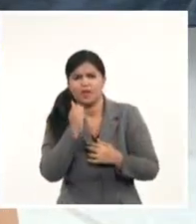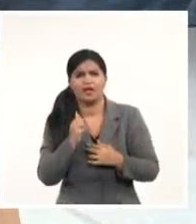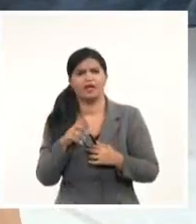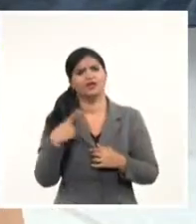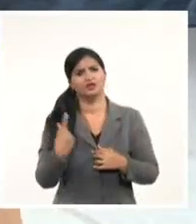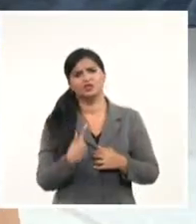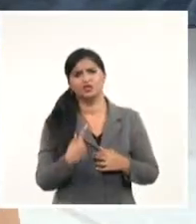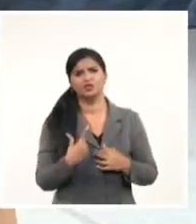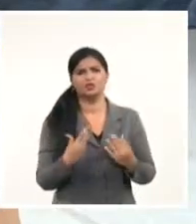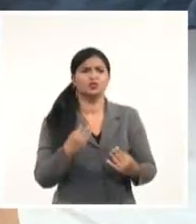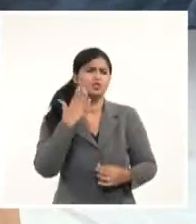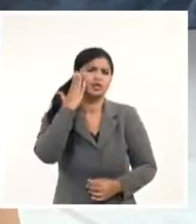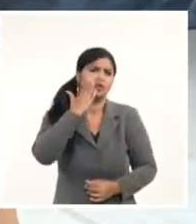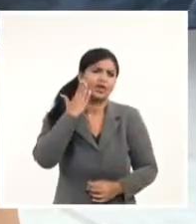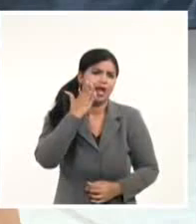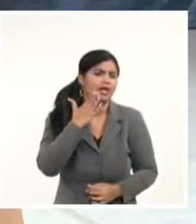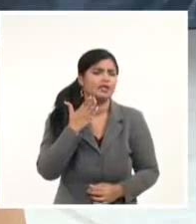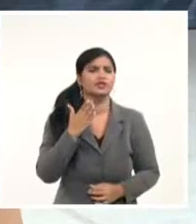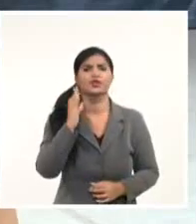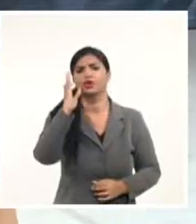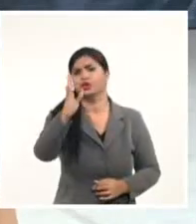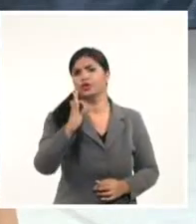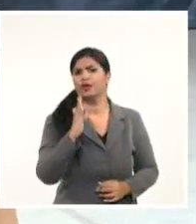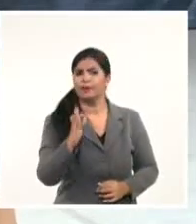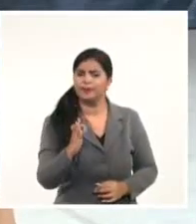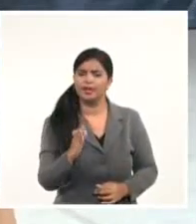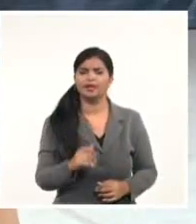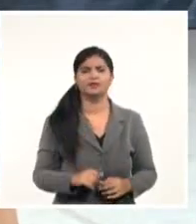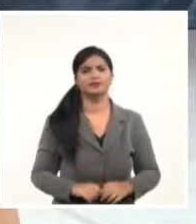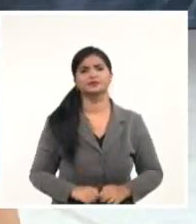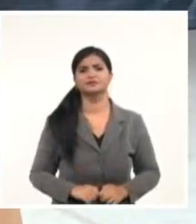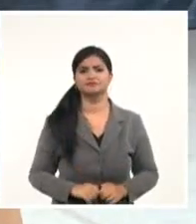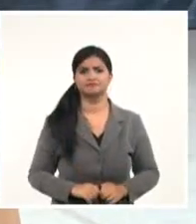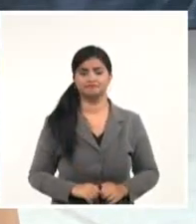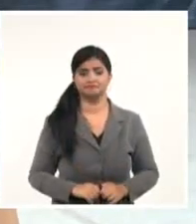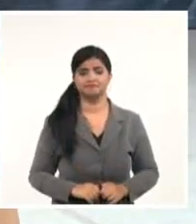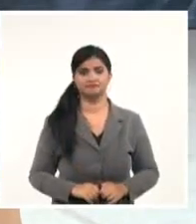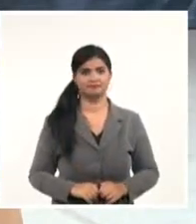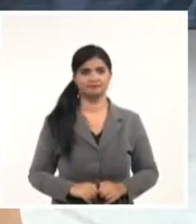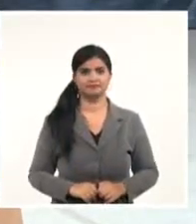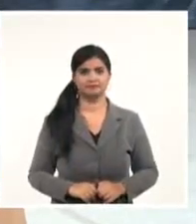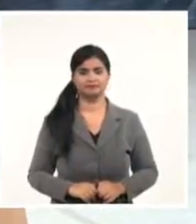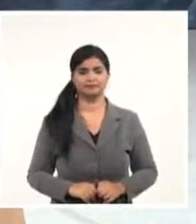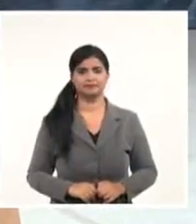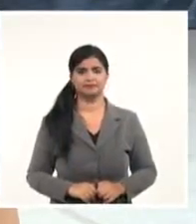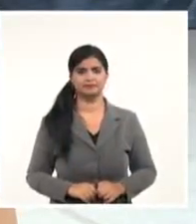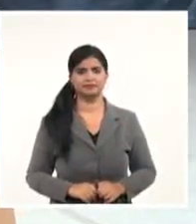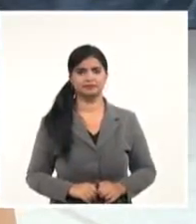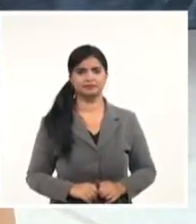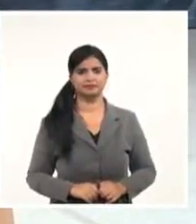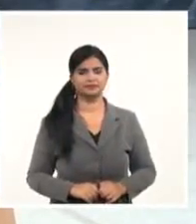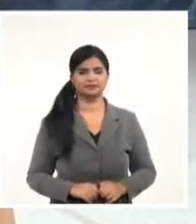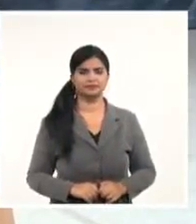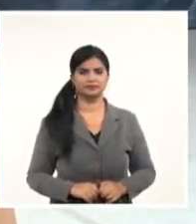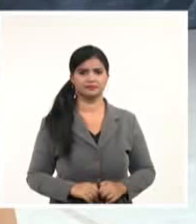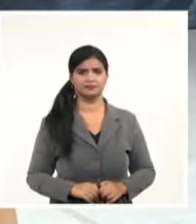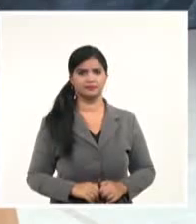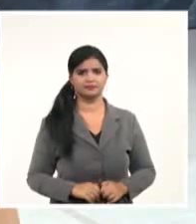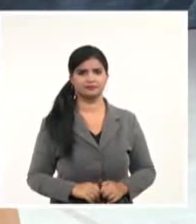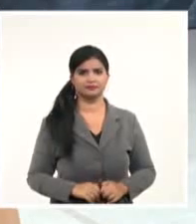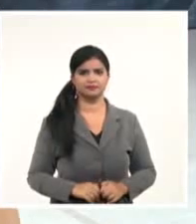también incentivar a esas jóvenes generaciones de que puedan seguirnos, pero también que